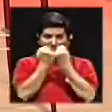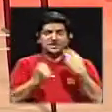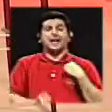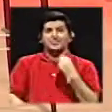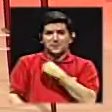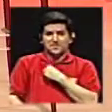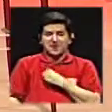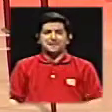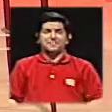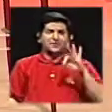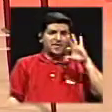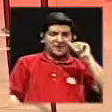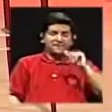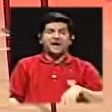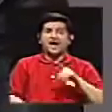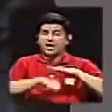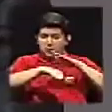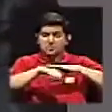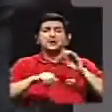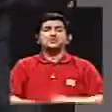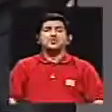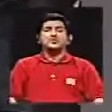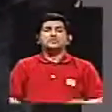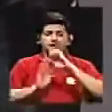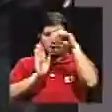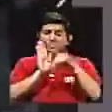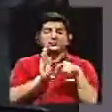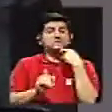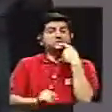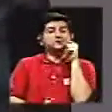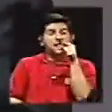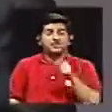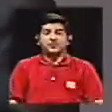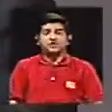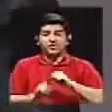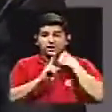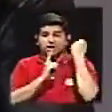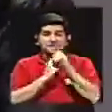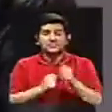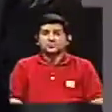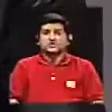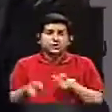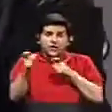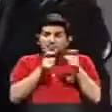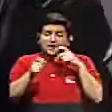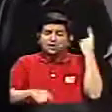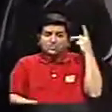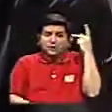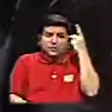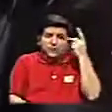No se lo permite la Constitución. Ah, pero entonces usted acaba de decir que es de promoción política partidista.